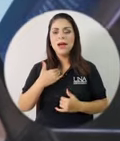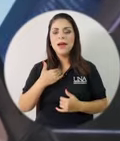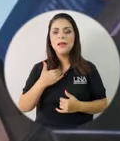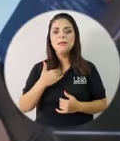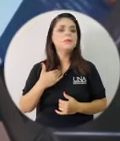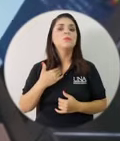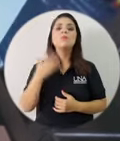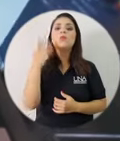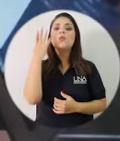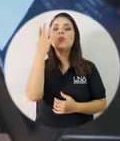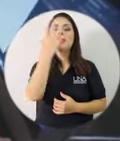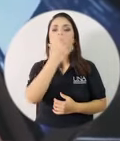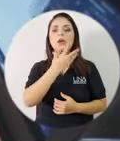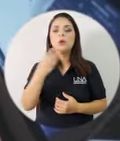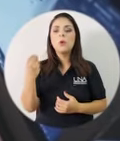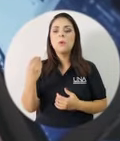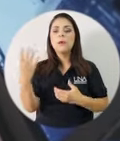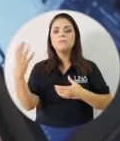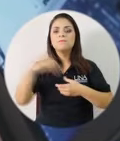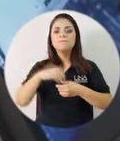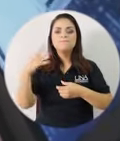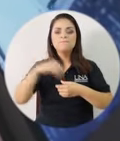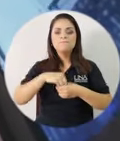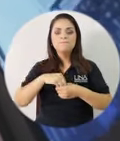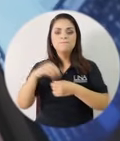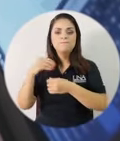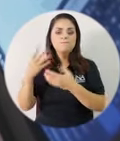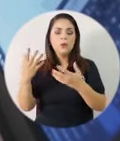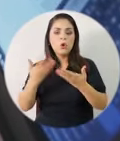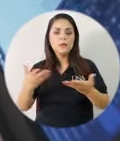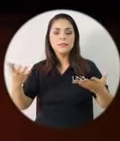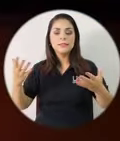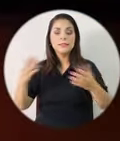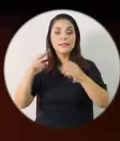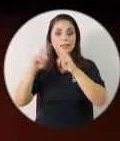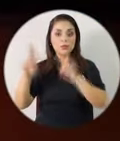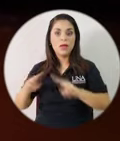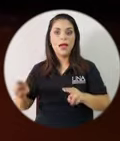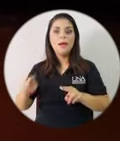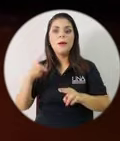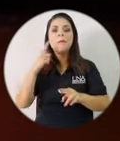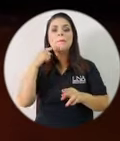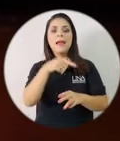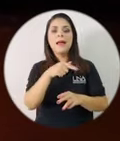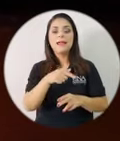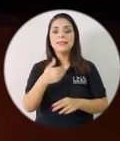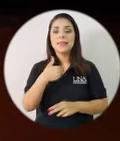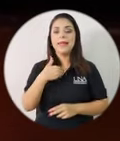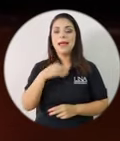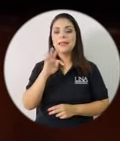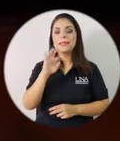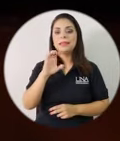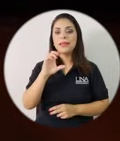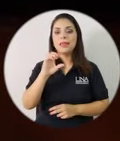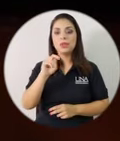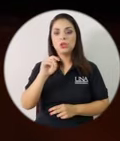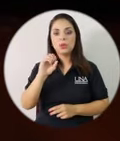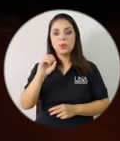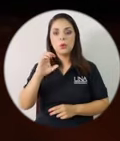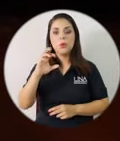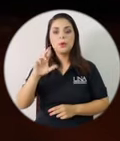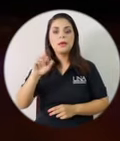enorme, inclusive de instituciones financieras internacionales, para que la formación esté orientada a lo que se conoce como la tecnocracia,